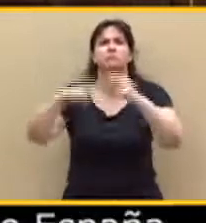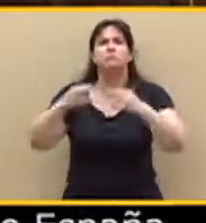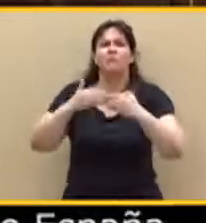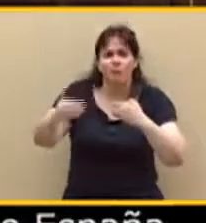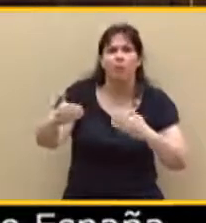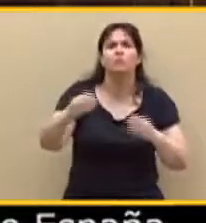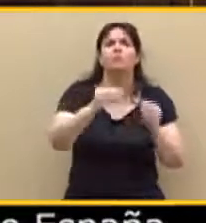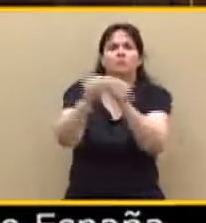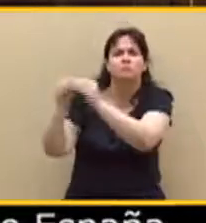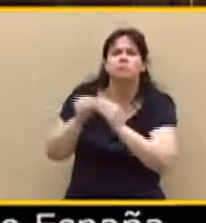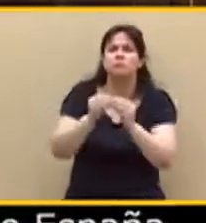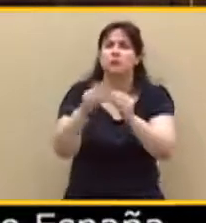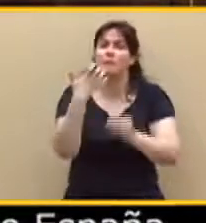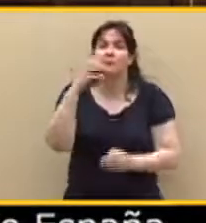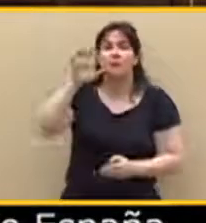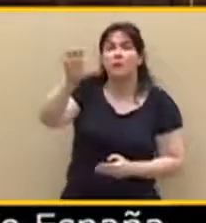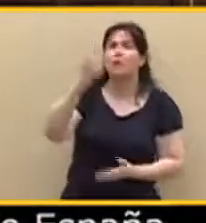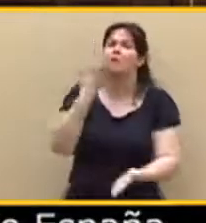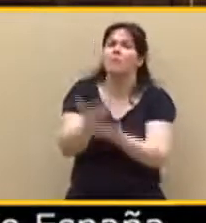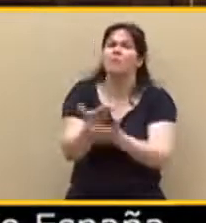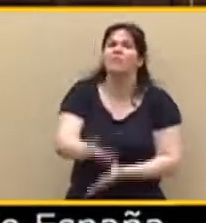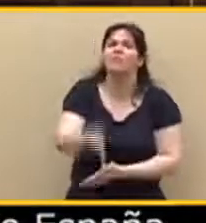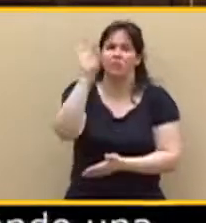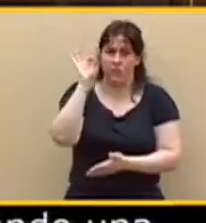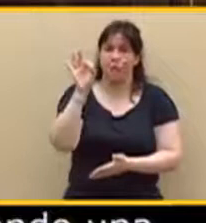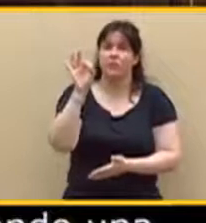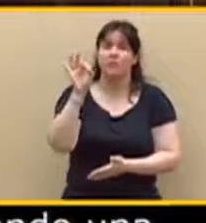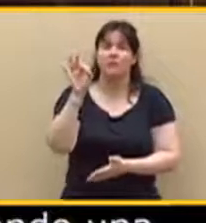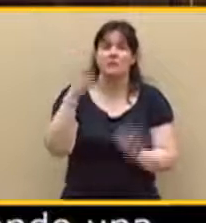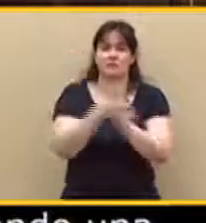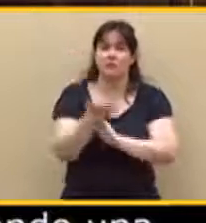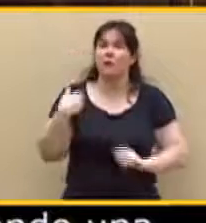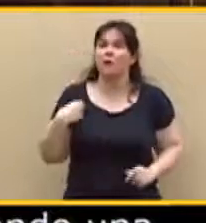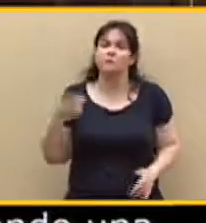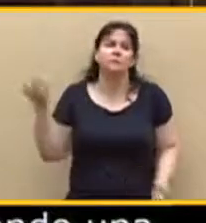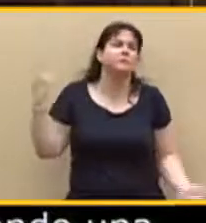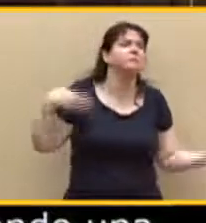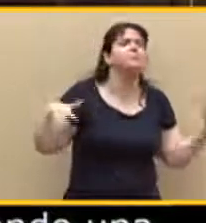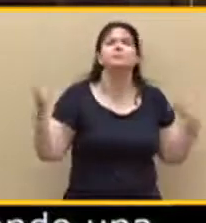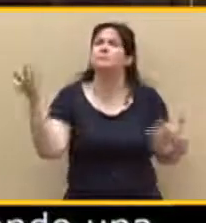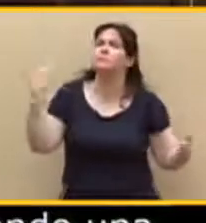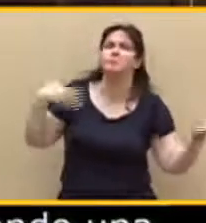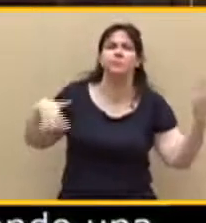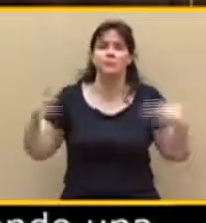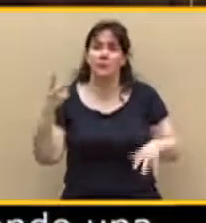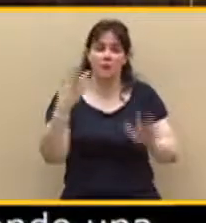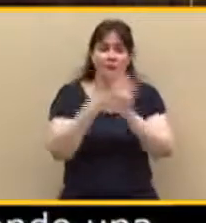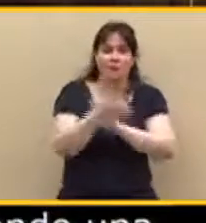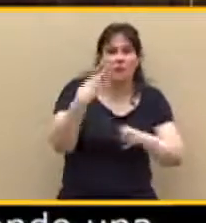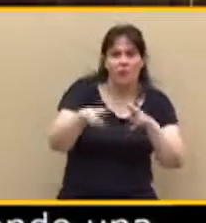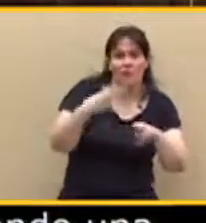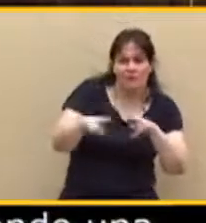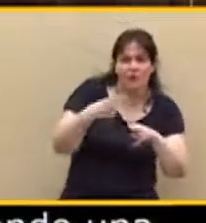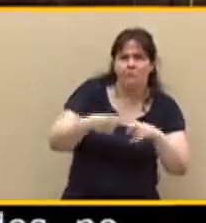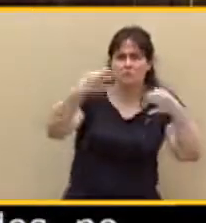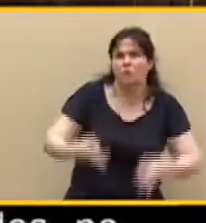una nación pide decidir, señorías, hacer oídos sordos es no solamente políticamente imprudente, sino un insulto a la democracia